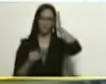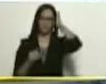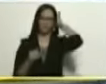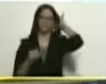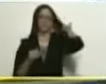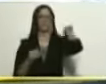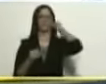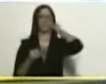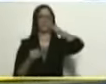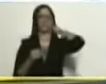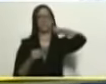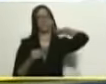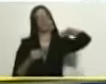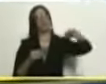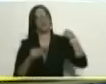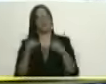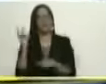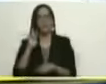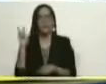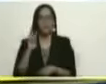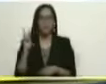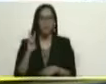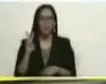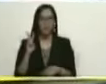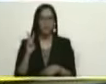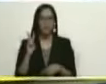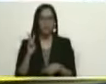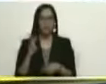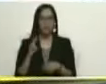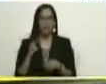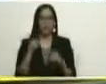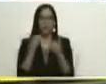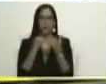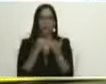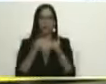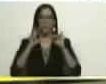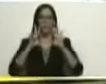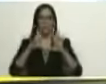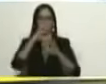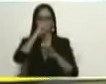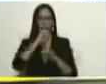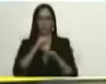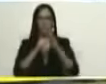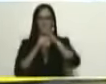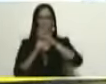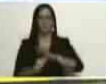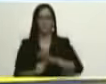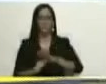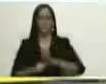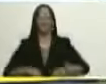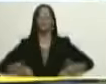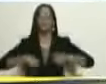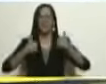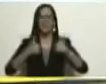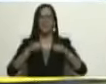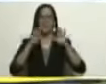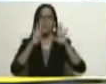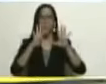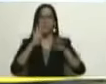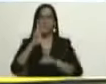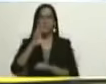Venezuela ha sido sometida en los últimos 8 años a más de